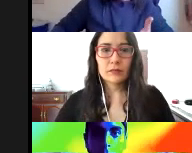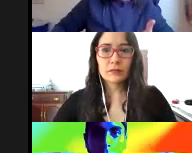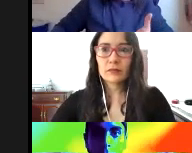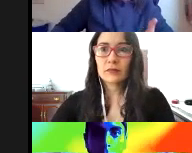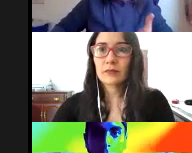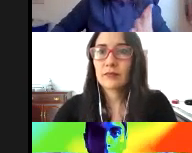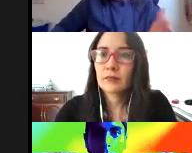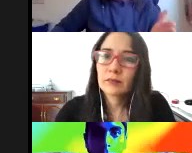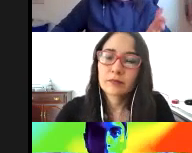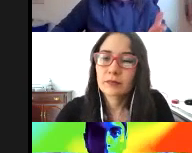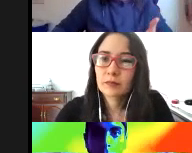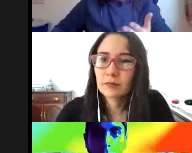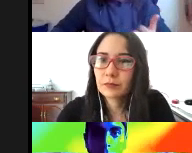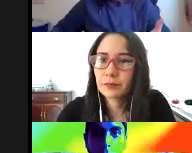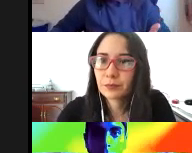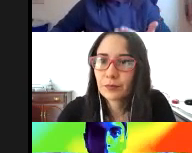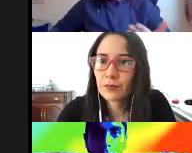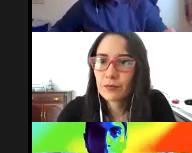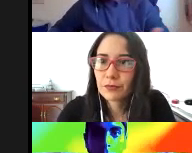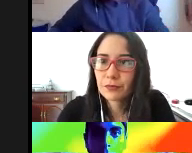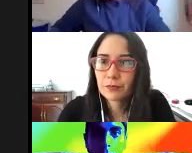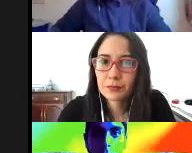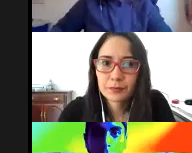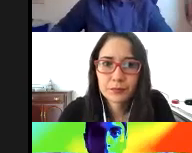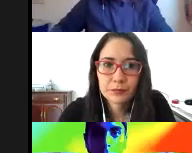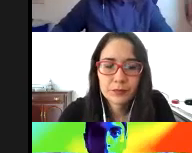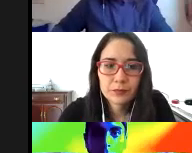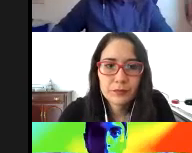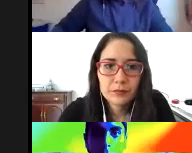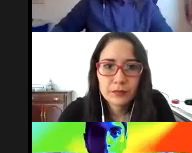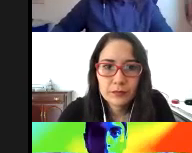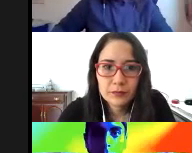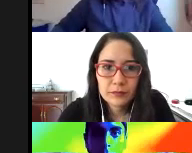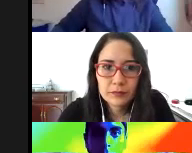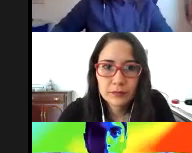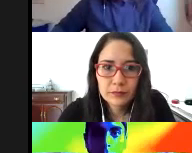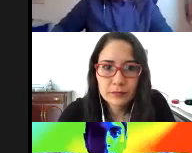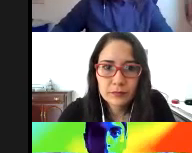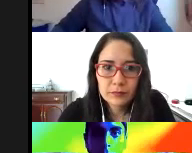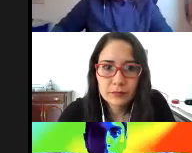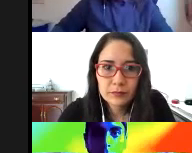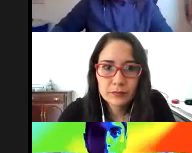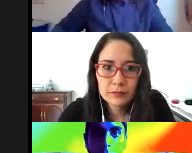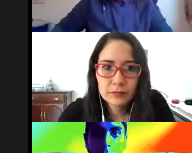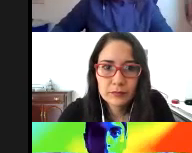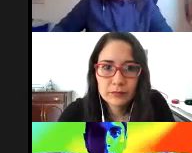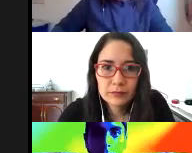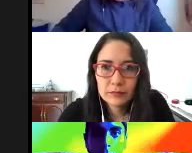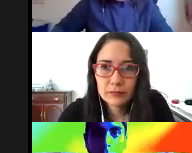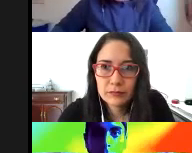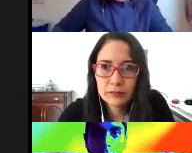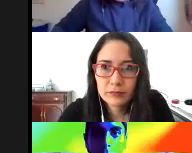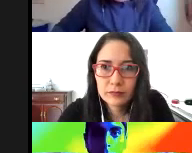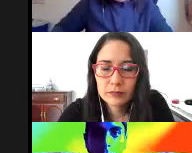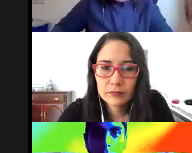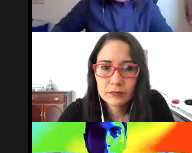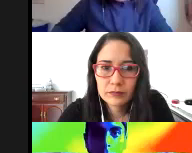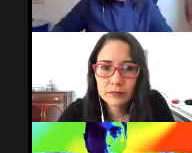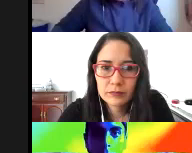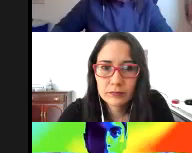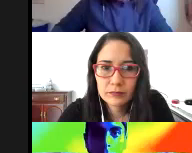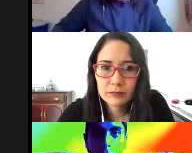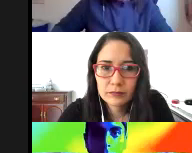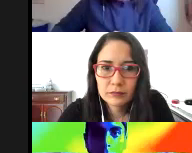para este ejemplo del lago agrícola ganadero, tenemos que en la ciudad sí tienen planta de tratamiento, entonces no entra